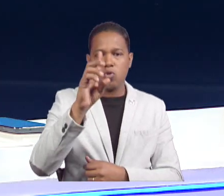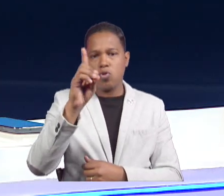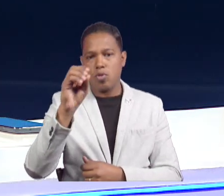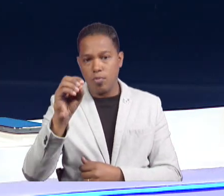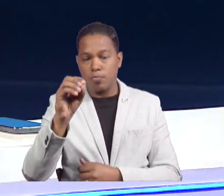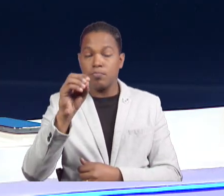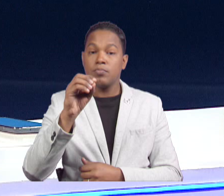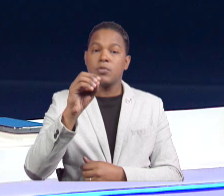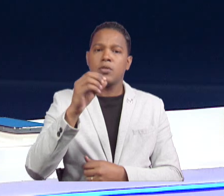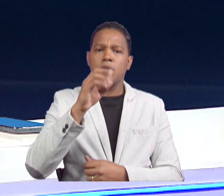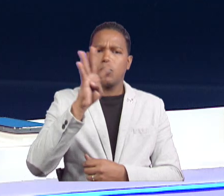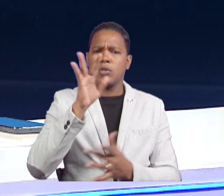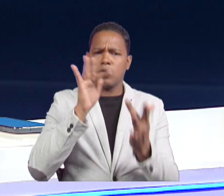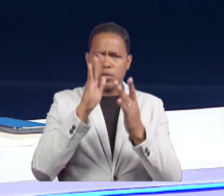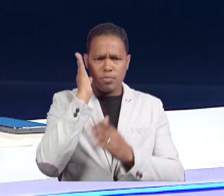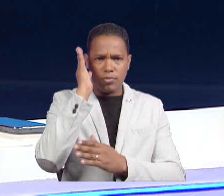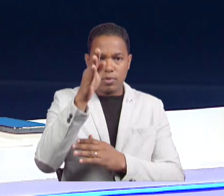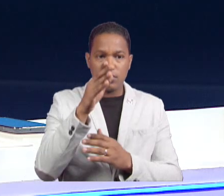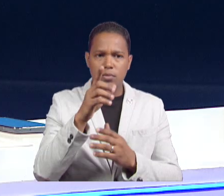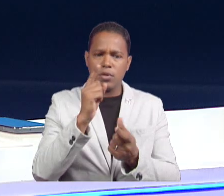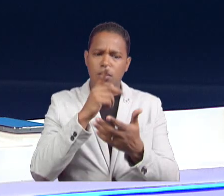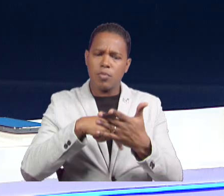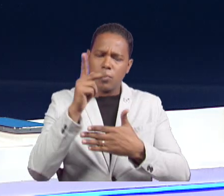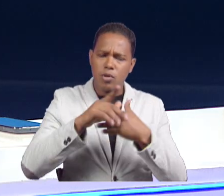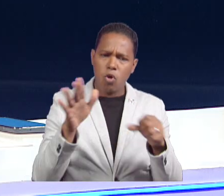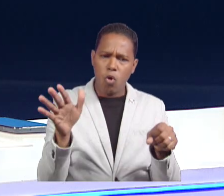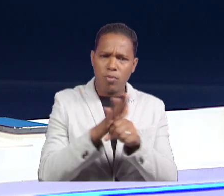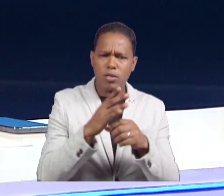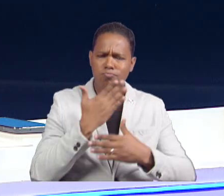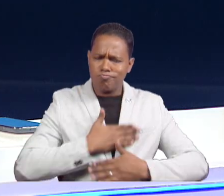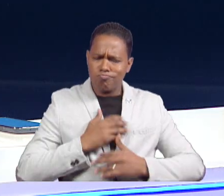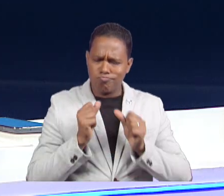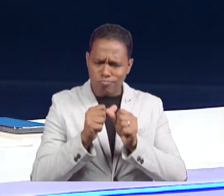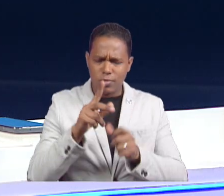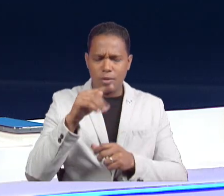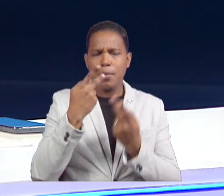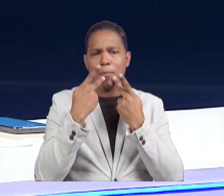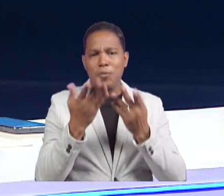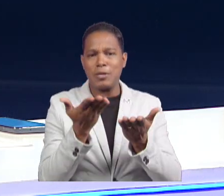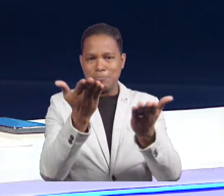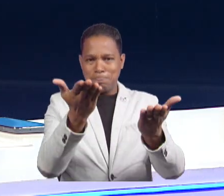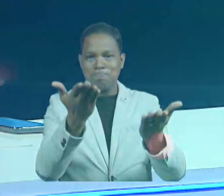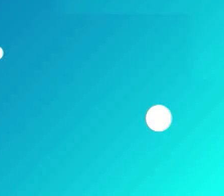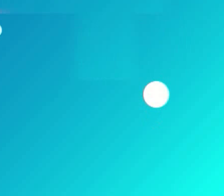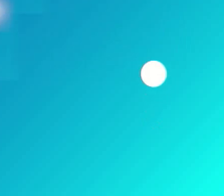el 4 Conecta. Sigan disfrutando de toda la programación de su televisión pública.